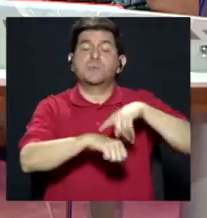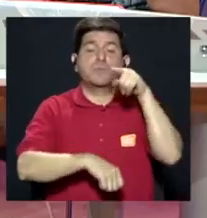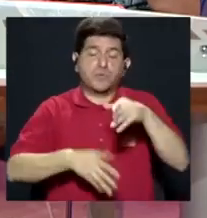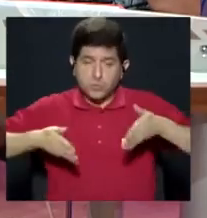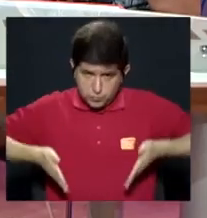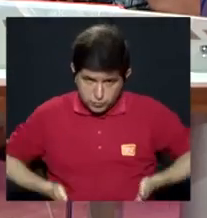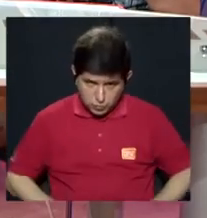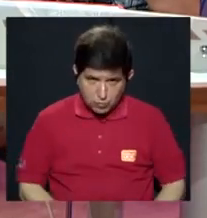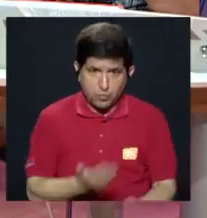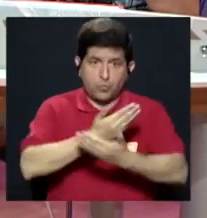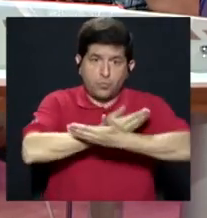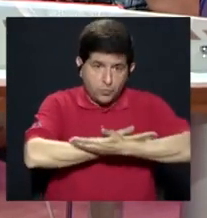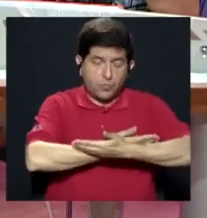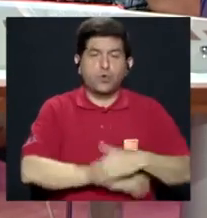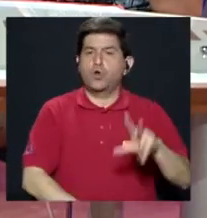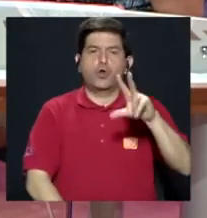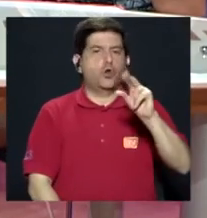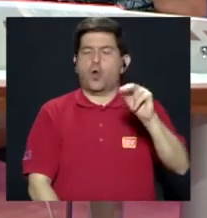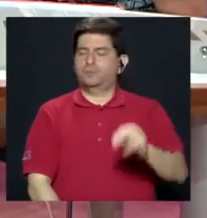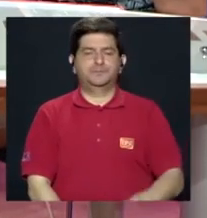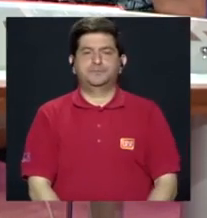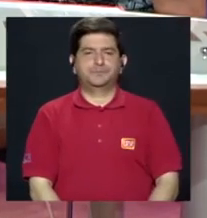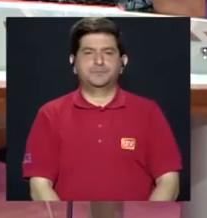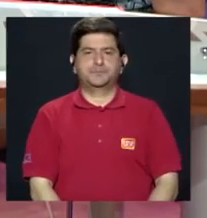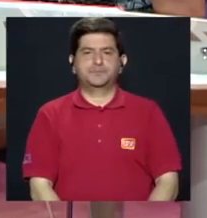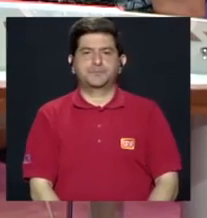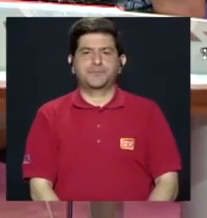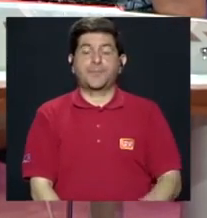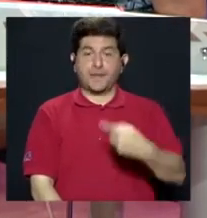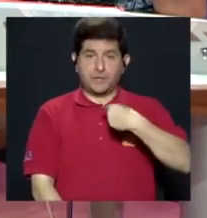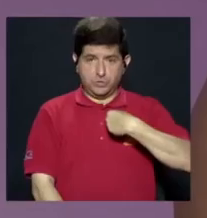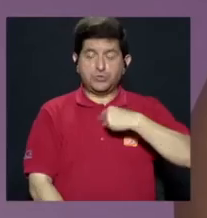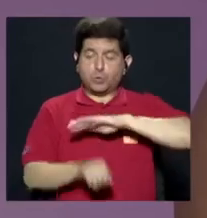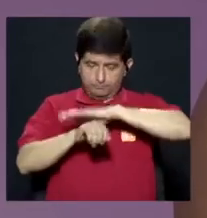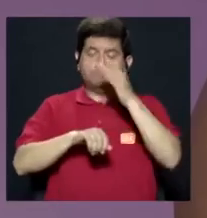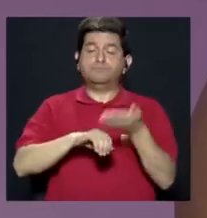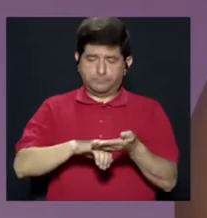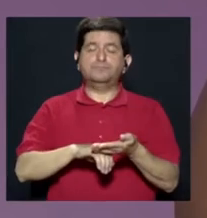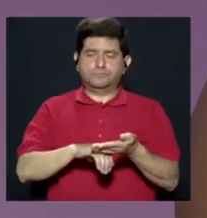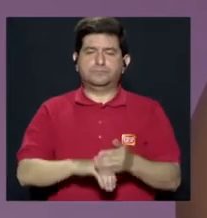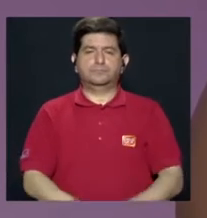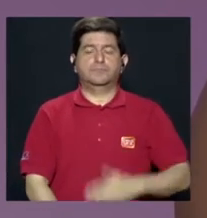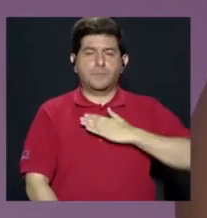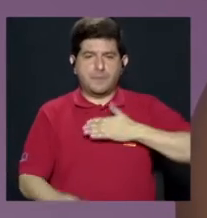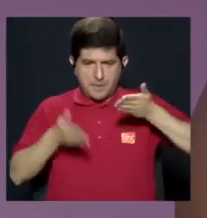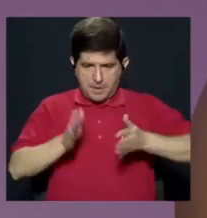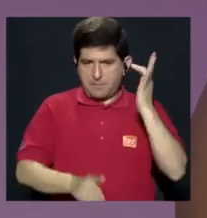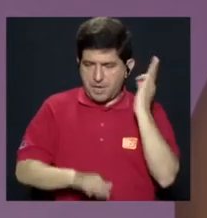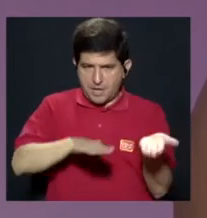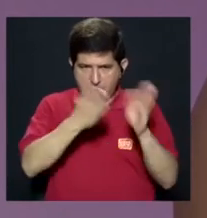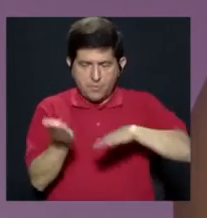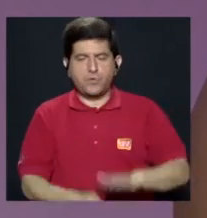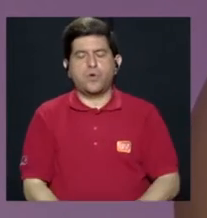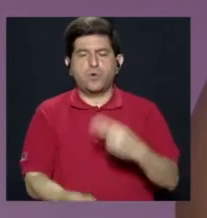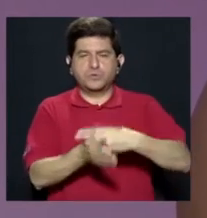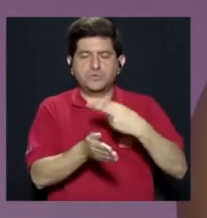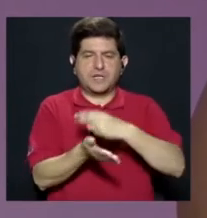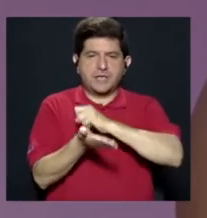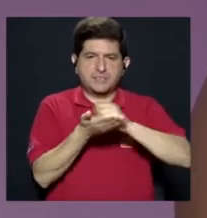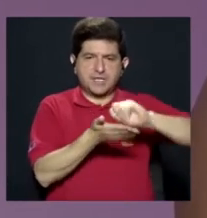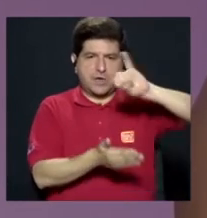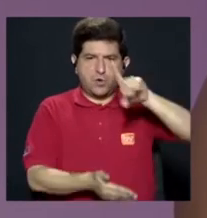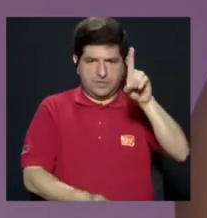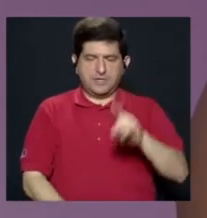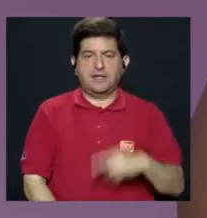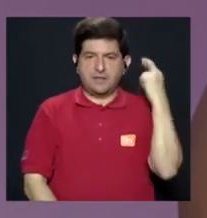dado a luz? No. No, yo, digamos, estuve embarazada, mi hija falleció en el San Juan de Dios y, bueno,